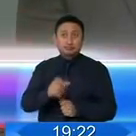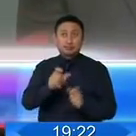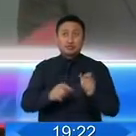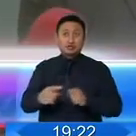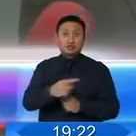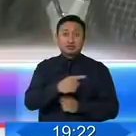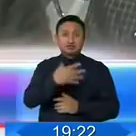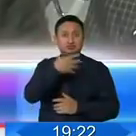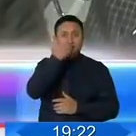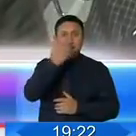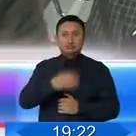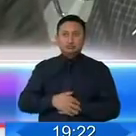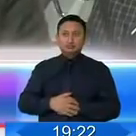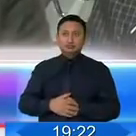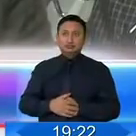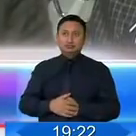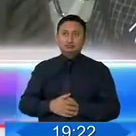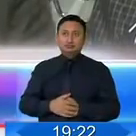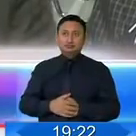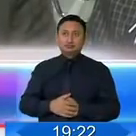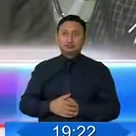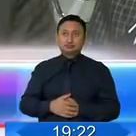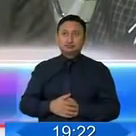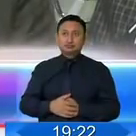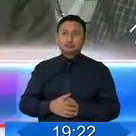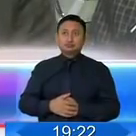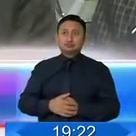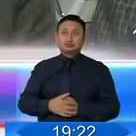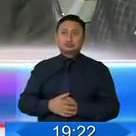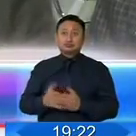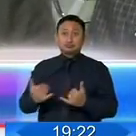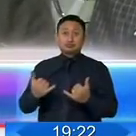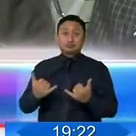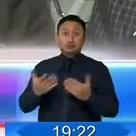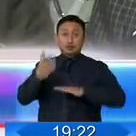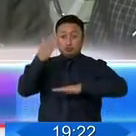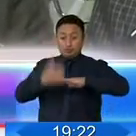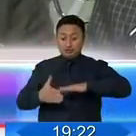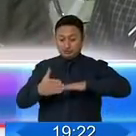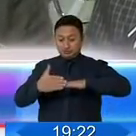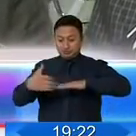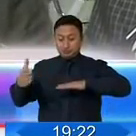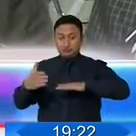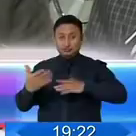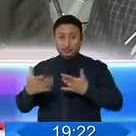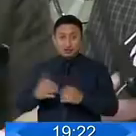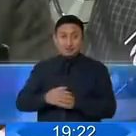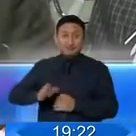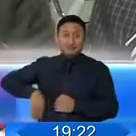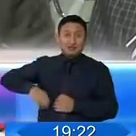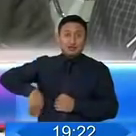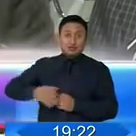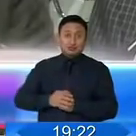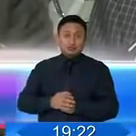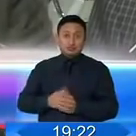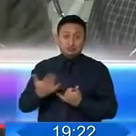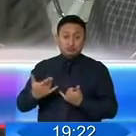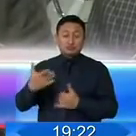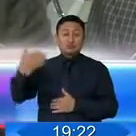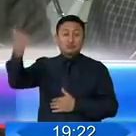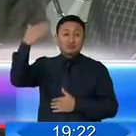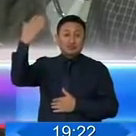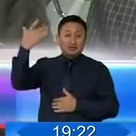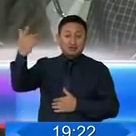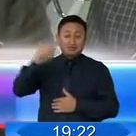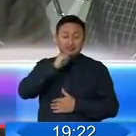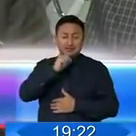de este gremio. Ahora ya estamos pasados del plazo, entonces existen serias deficiencias de parte del alcalde por